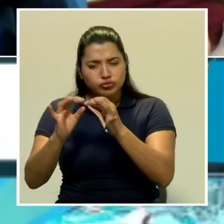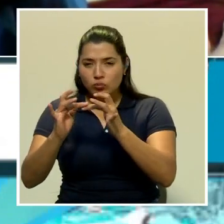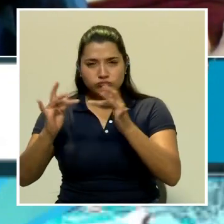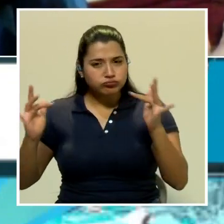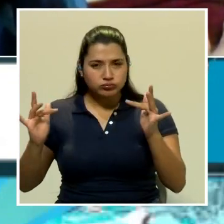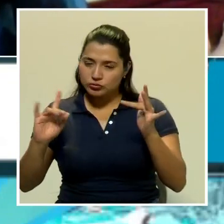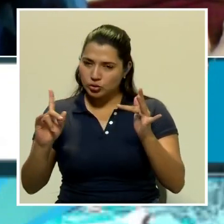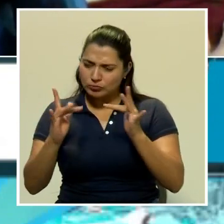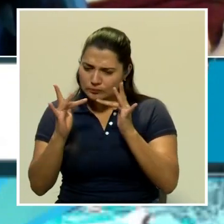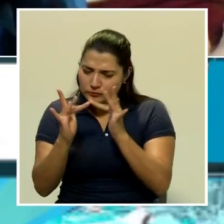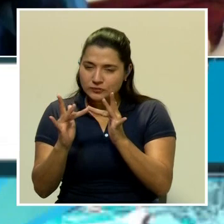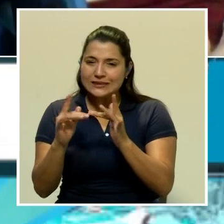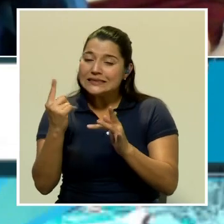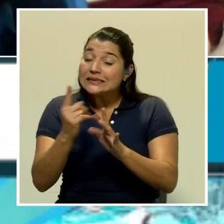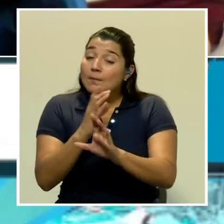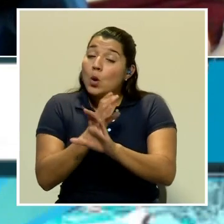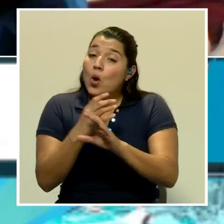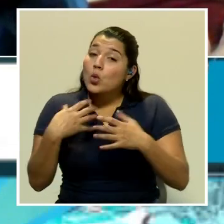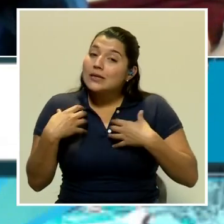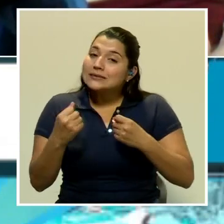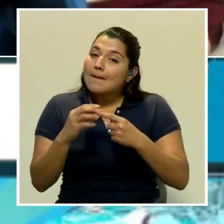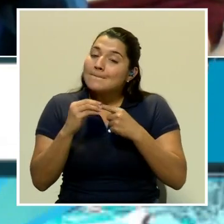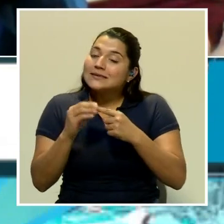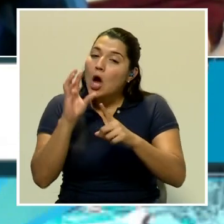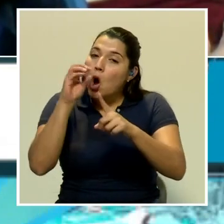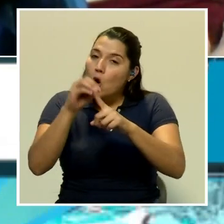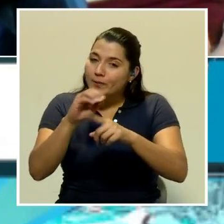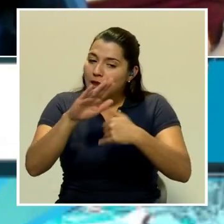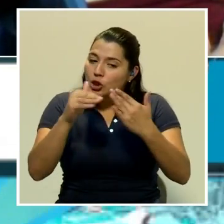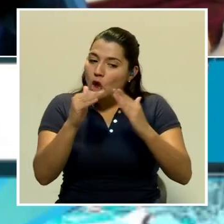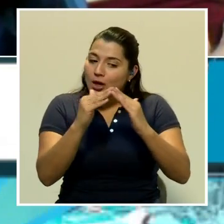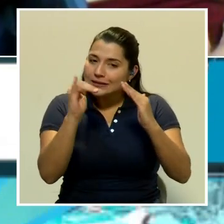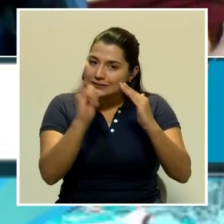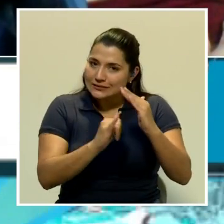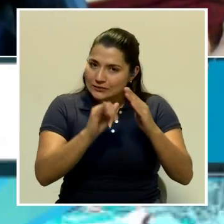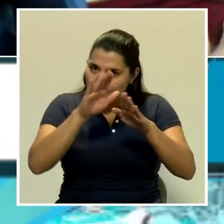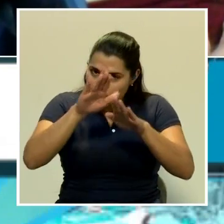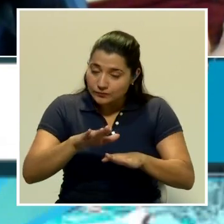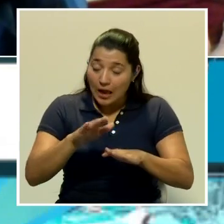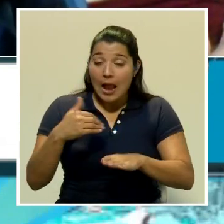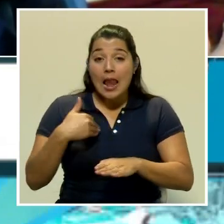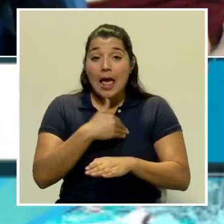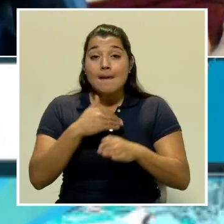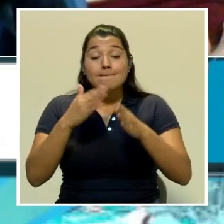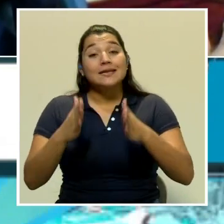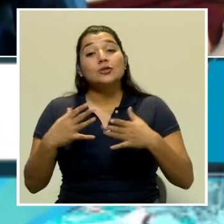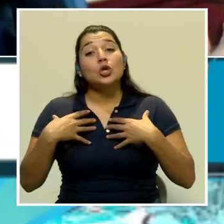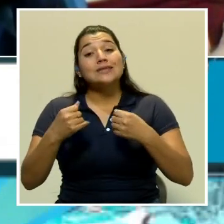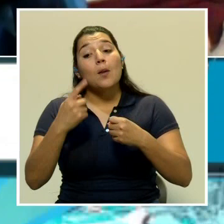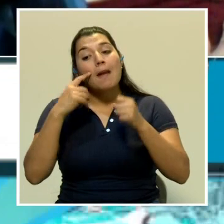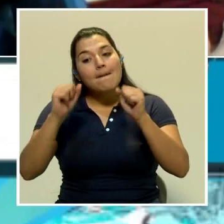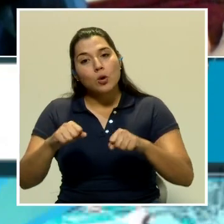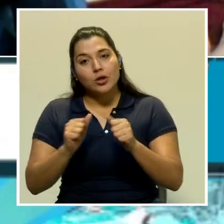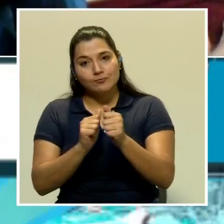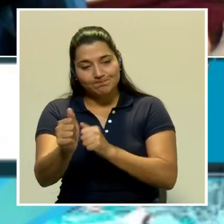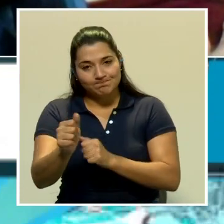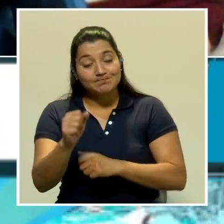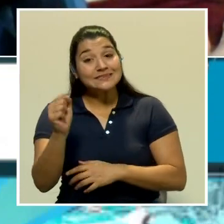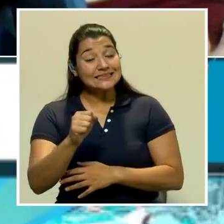que es nuestra razón en este momento de mantenernos todos en las casas y hacerle caso al ministro de Salud para poder salir avante. Así es,